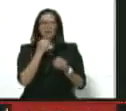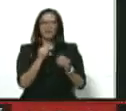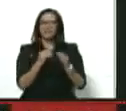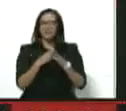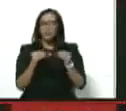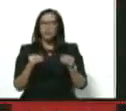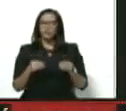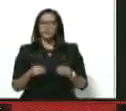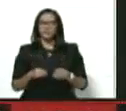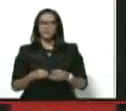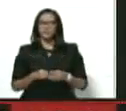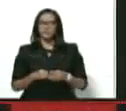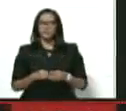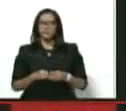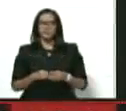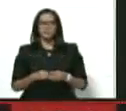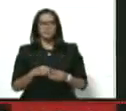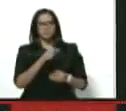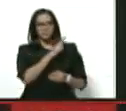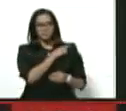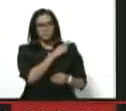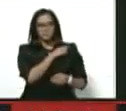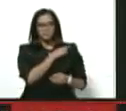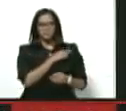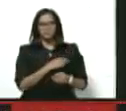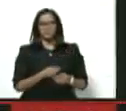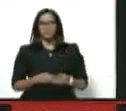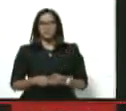simpatizantes, gente.